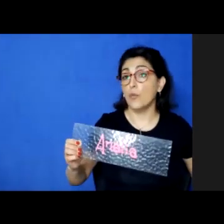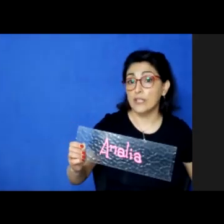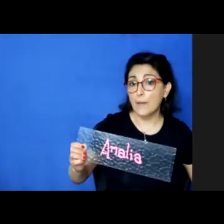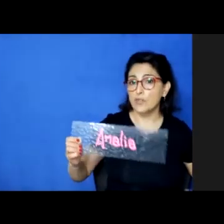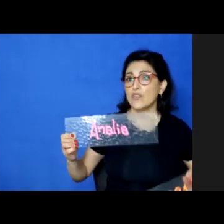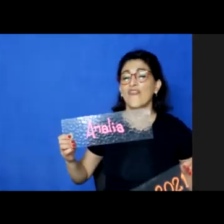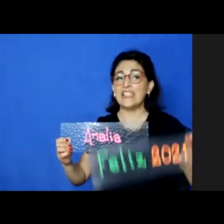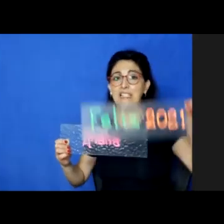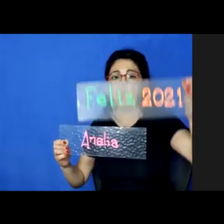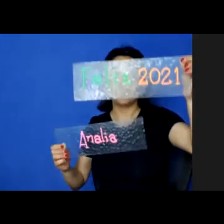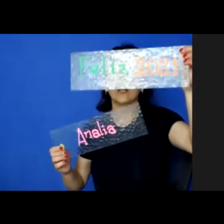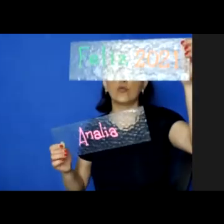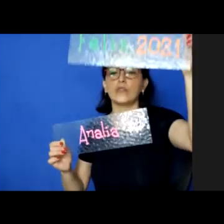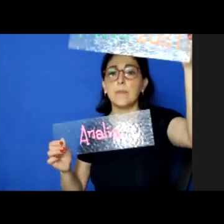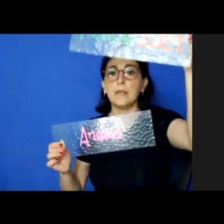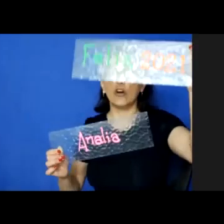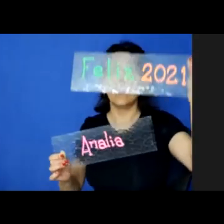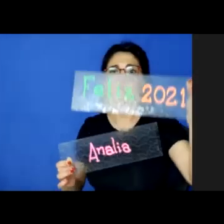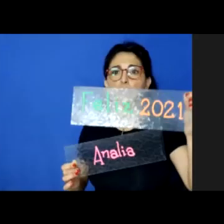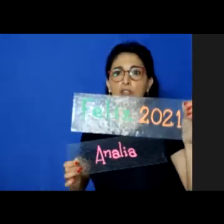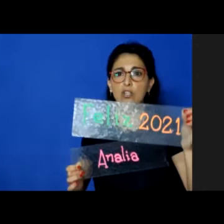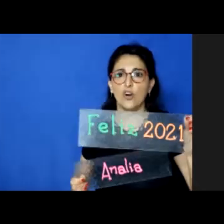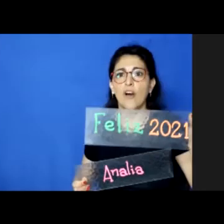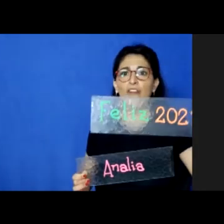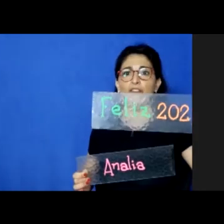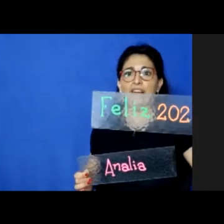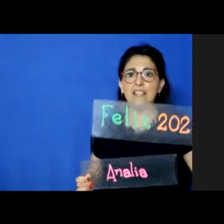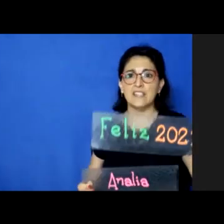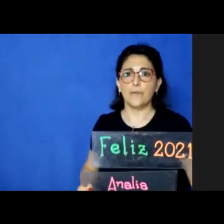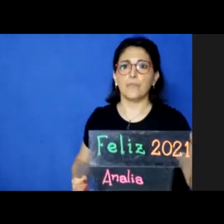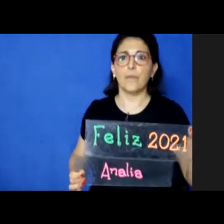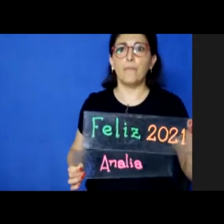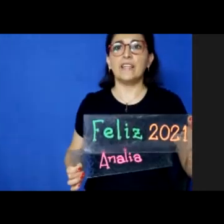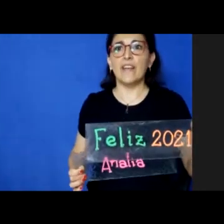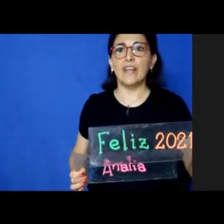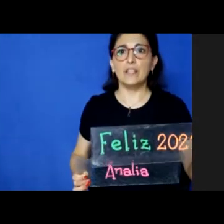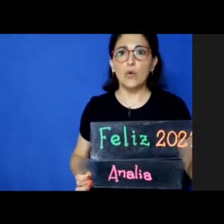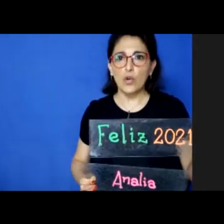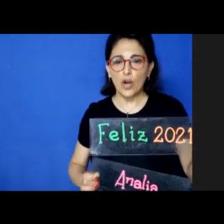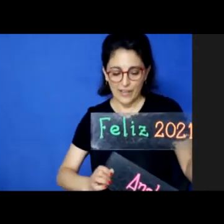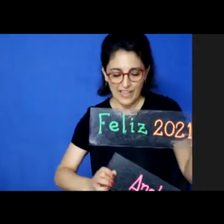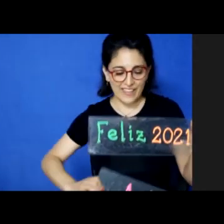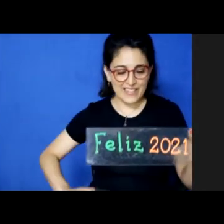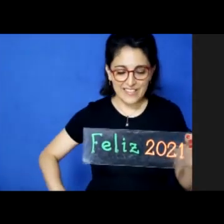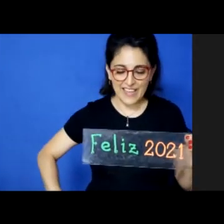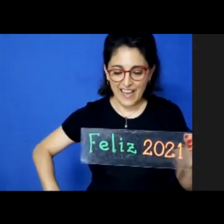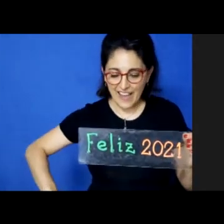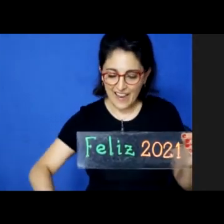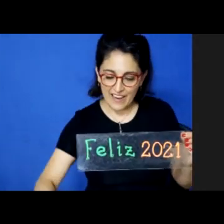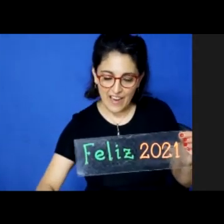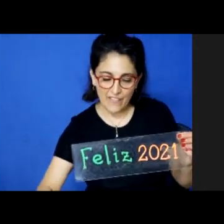lo borramos fácilmente con un trapito. Entonces yo, feliz 2021, les